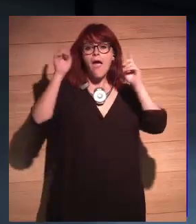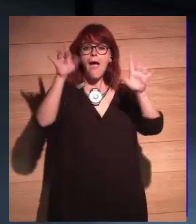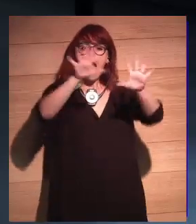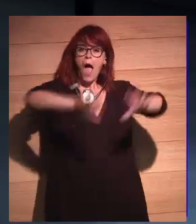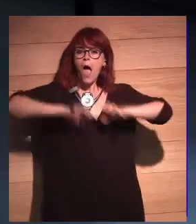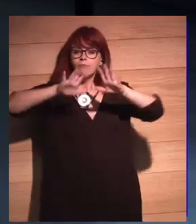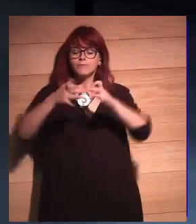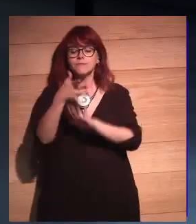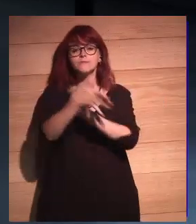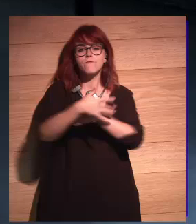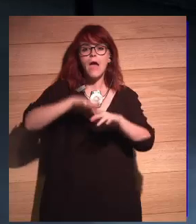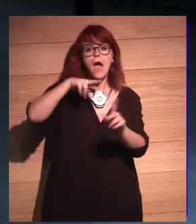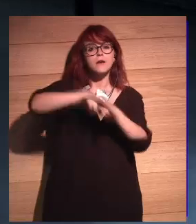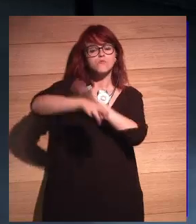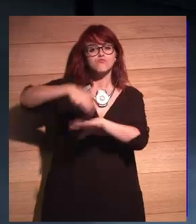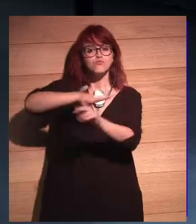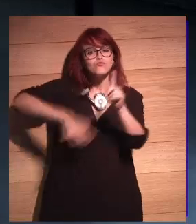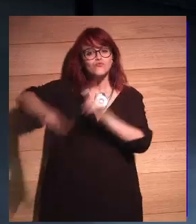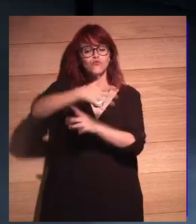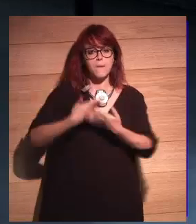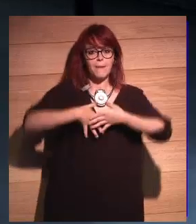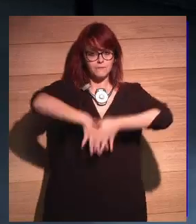los medios inmersivos.